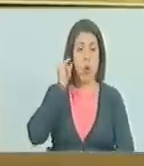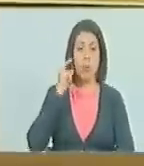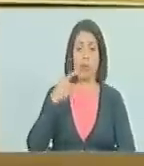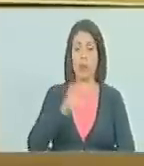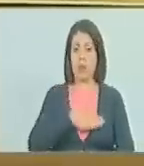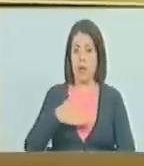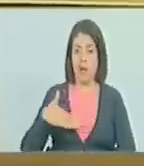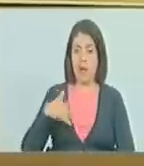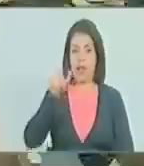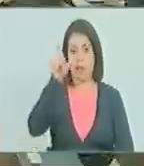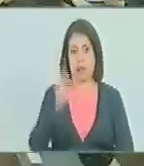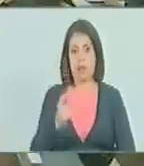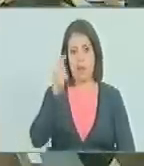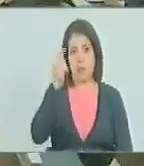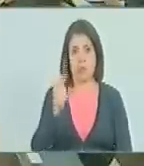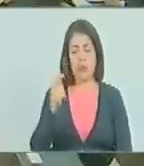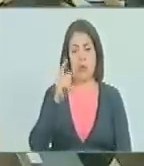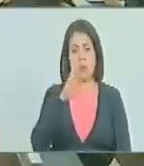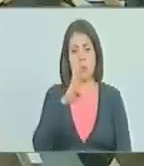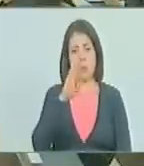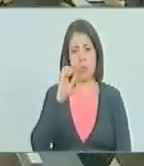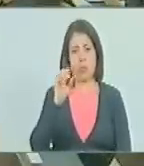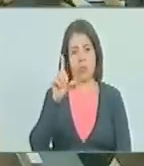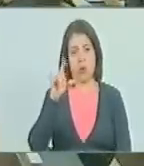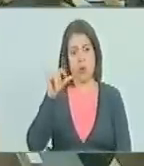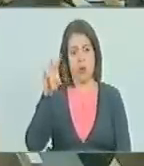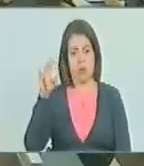diputados. Diputado Bolívar.